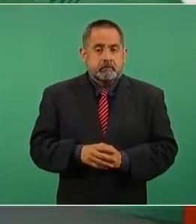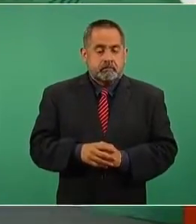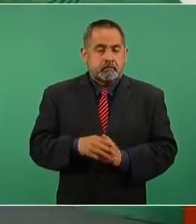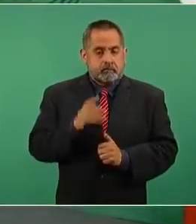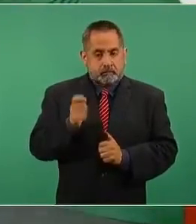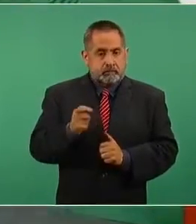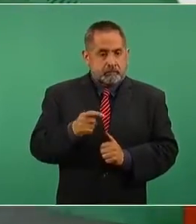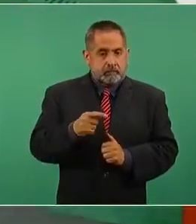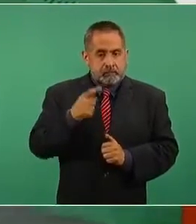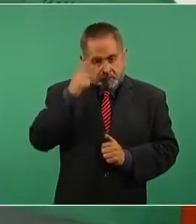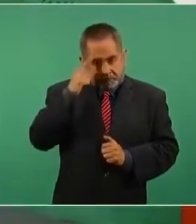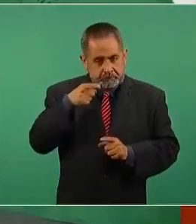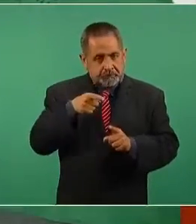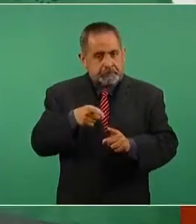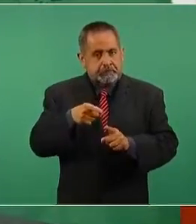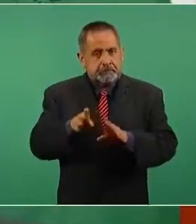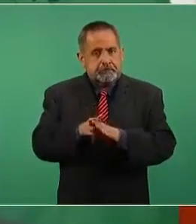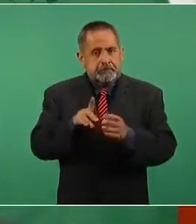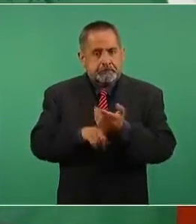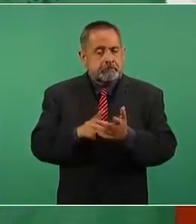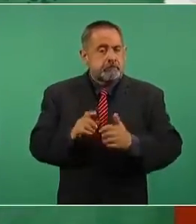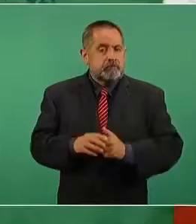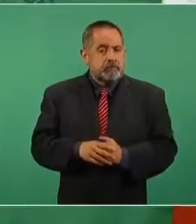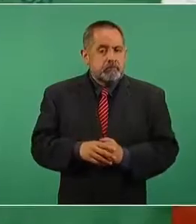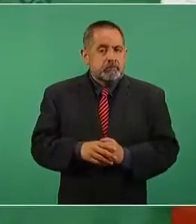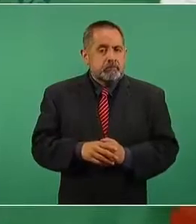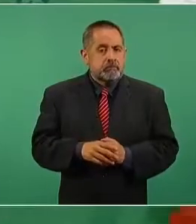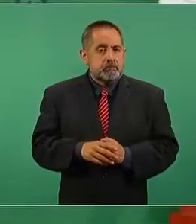en ese sentido ha habido